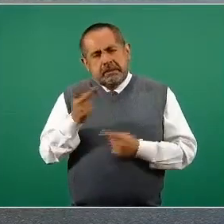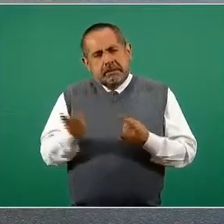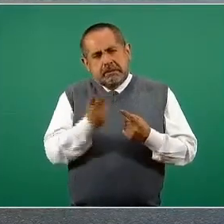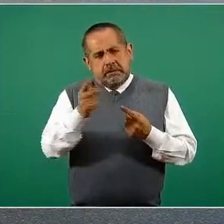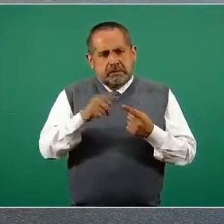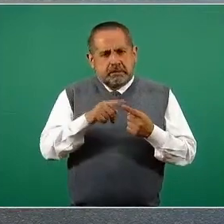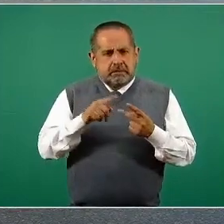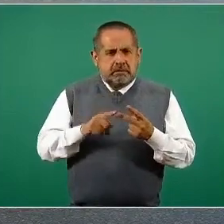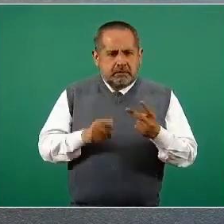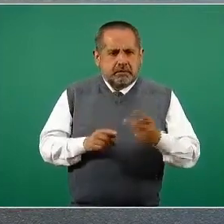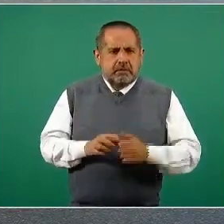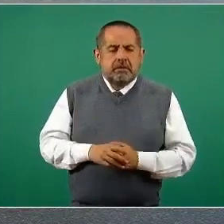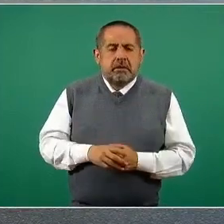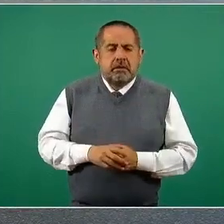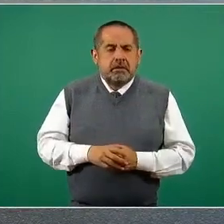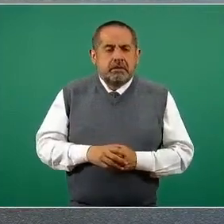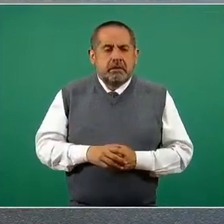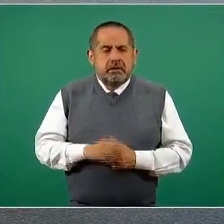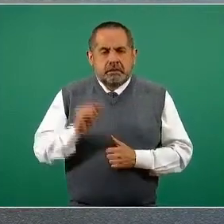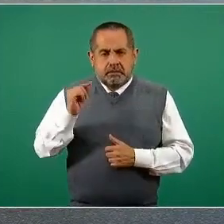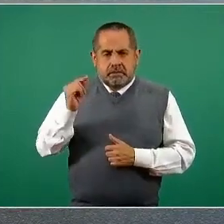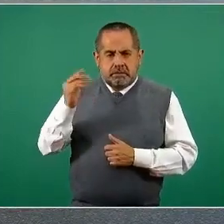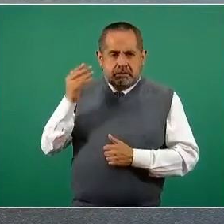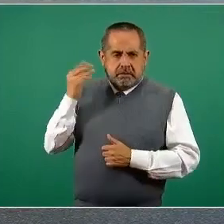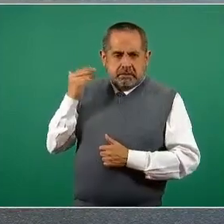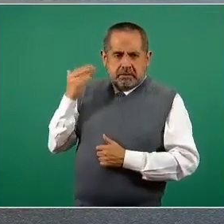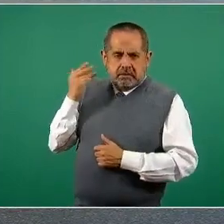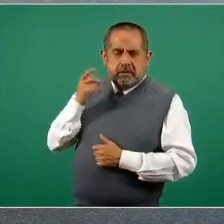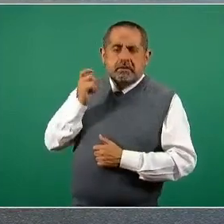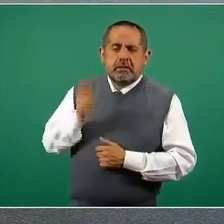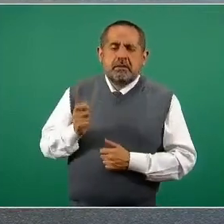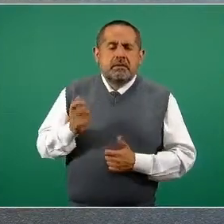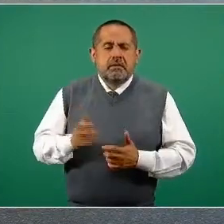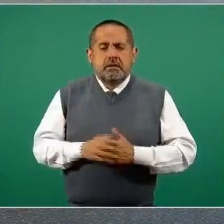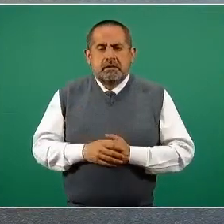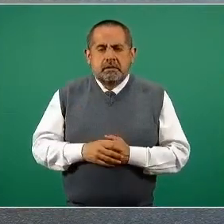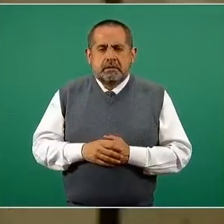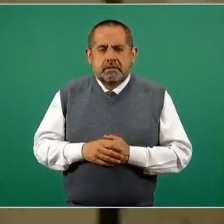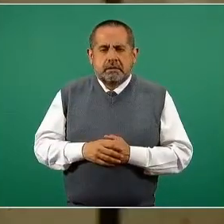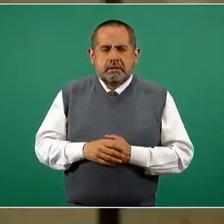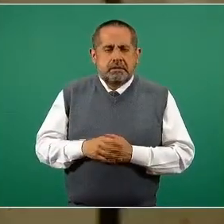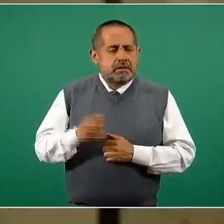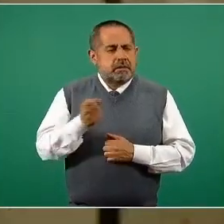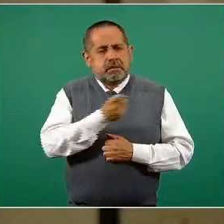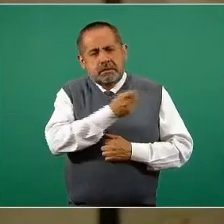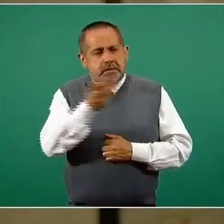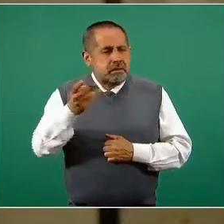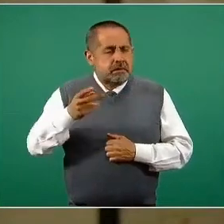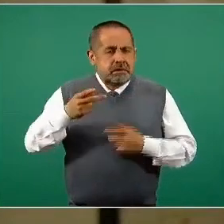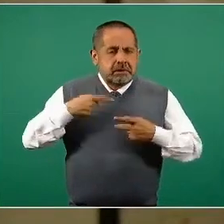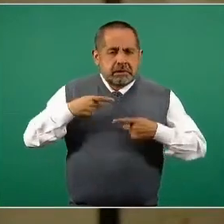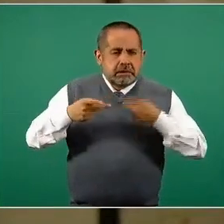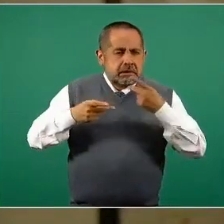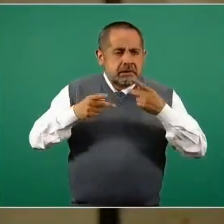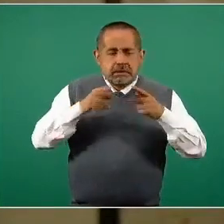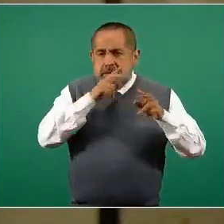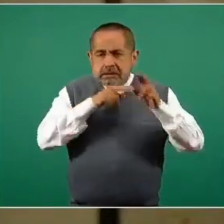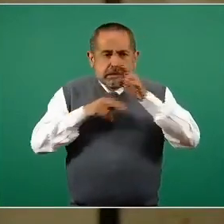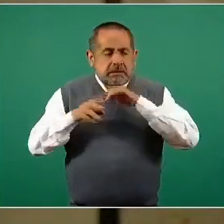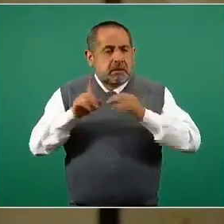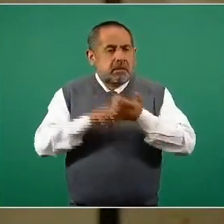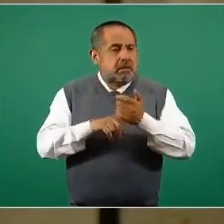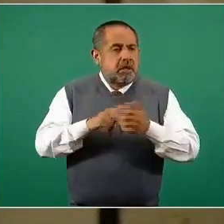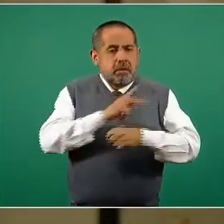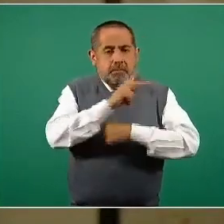doctor. En días recientes ha habido un acaparamiento o una preocupación de algunos países